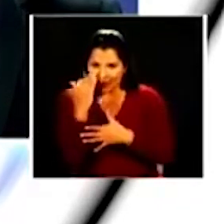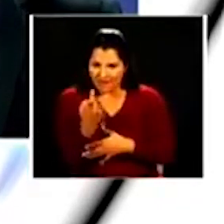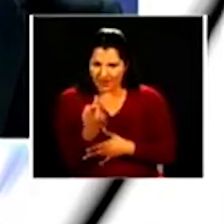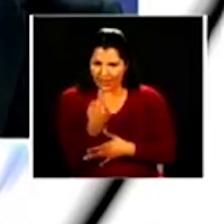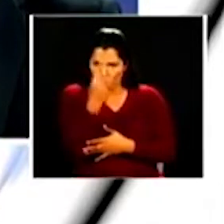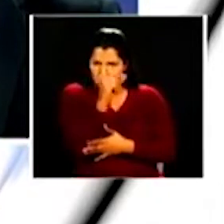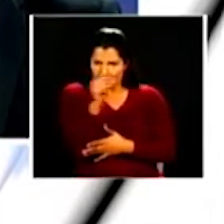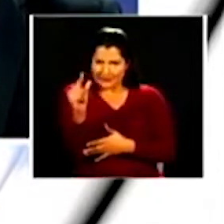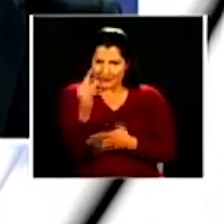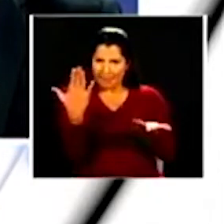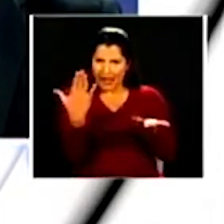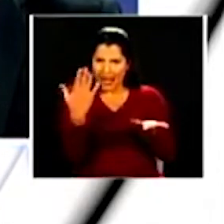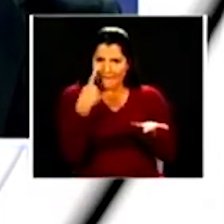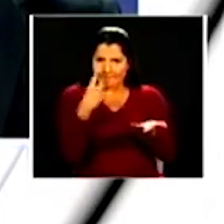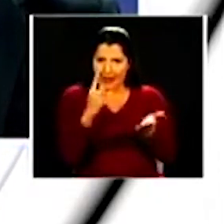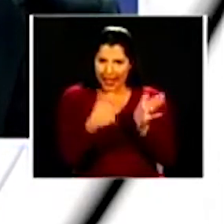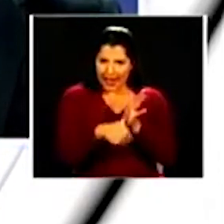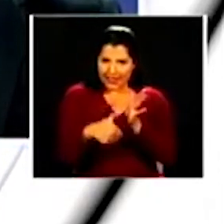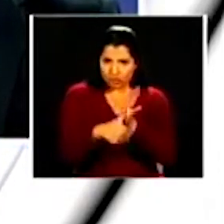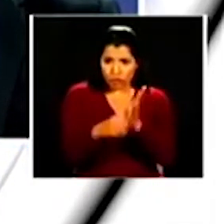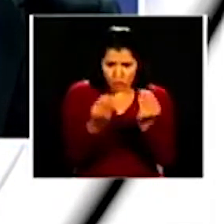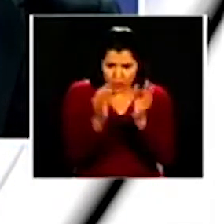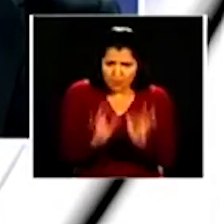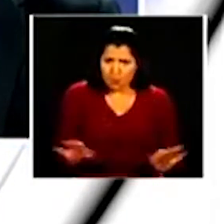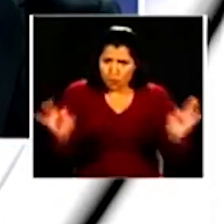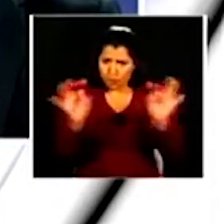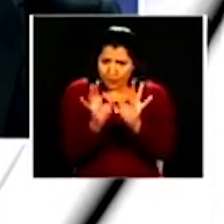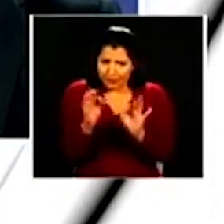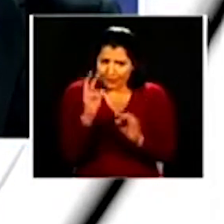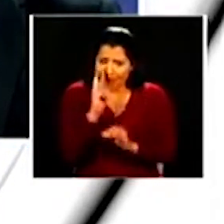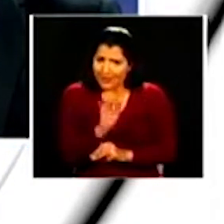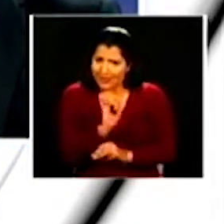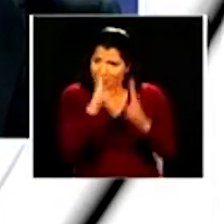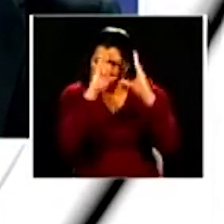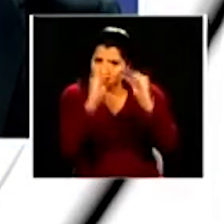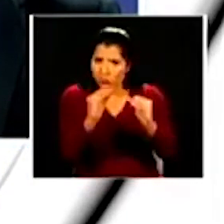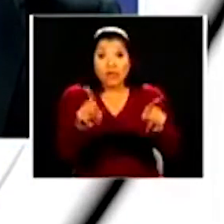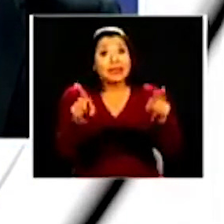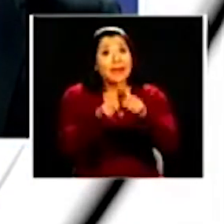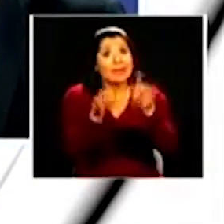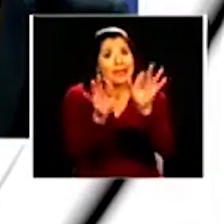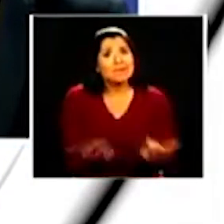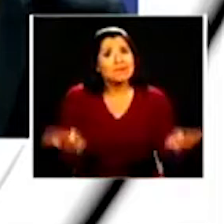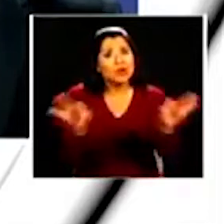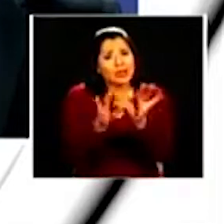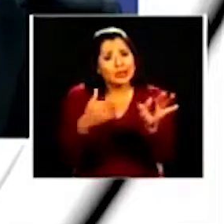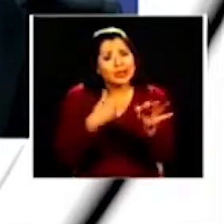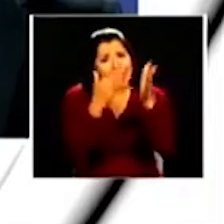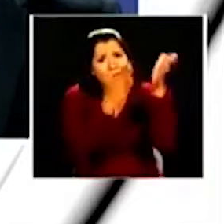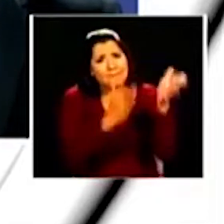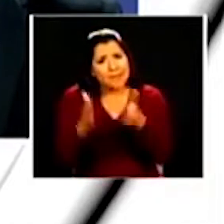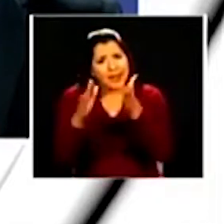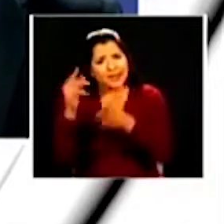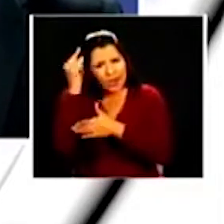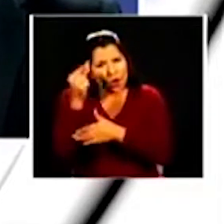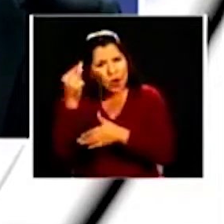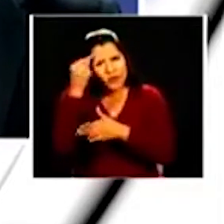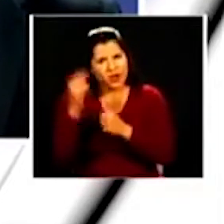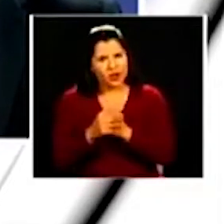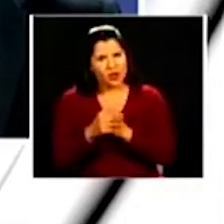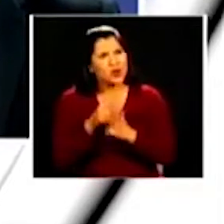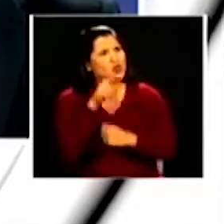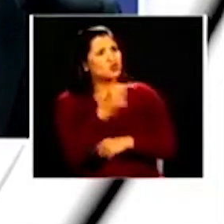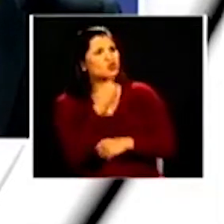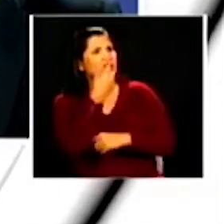tener eso presente, como lo es importante tener un plan de gobierno presente. Fíjese que usted ahora dice, estamos analizando